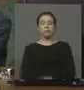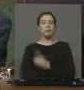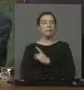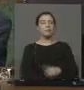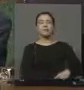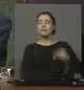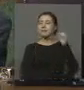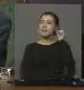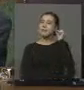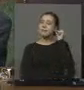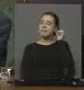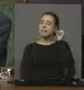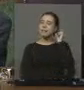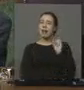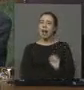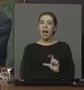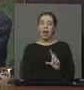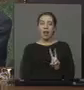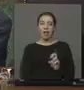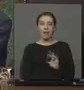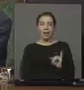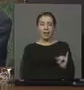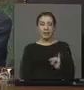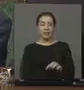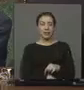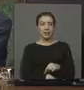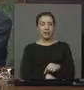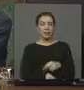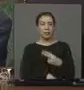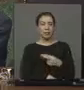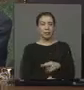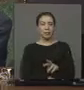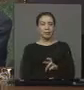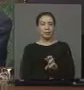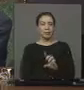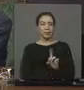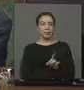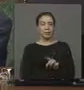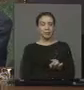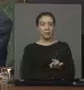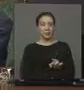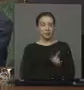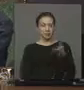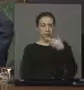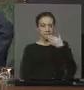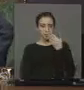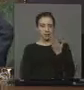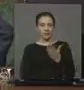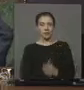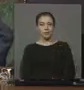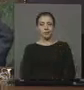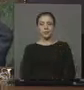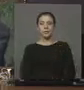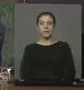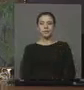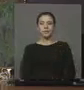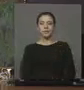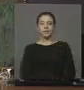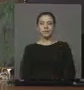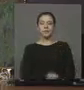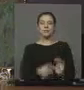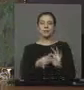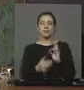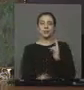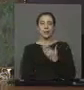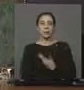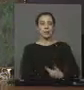Diputada Jenny Álvarez, en el tiempo de la bancada del Partido Socialista, tiene usted la palabra. Gracias,